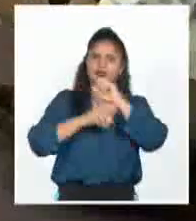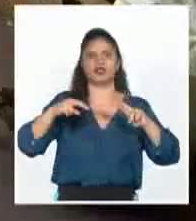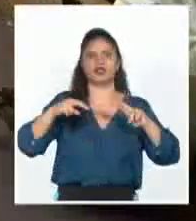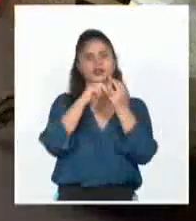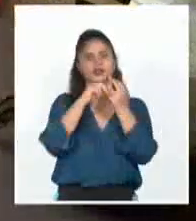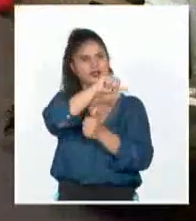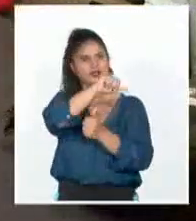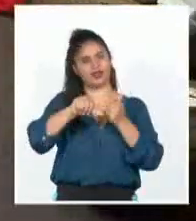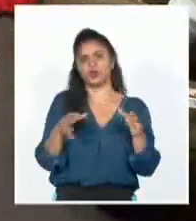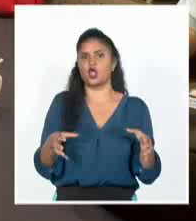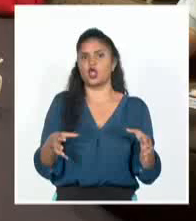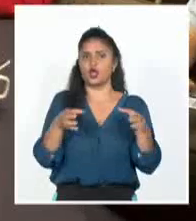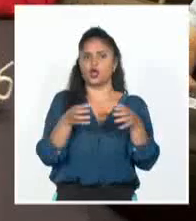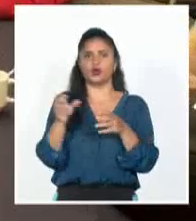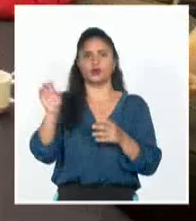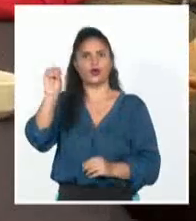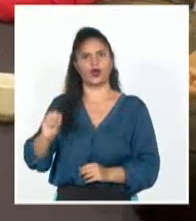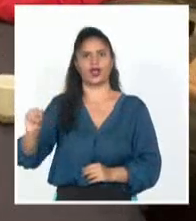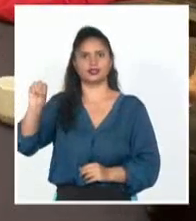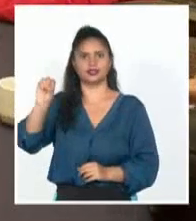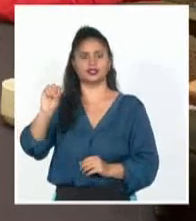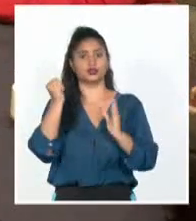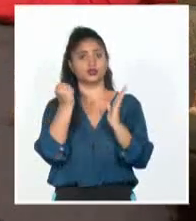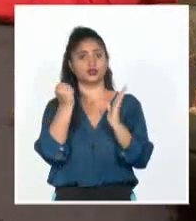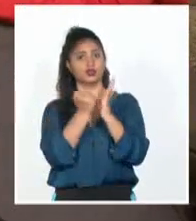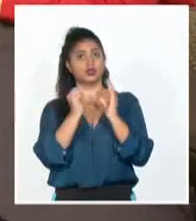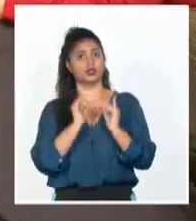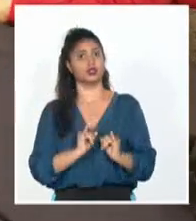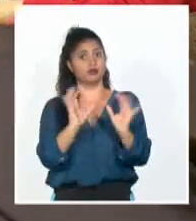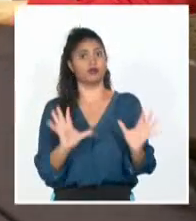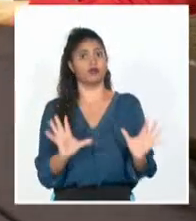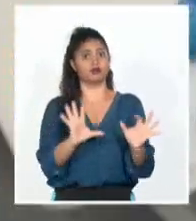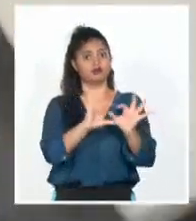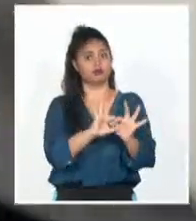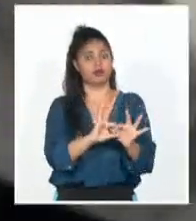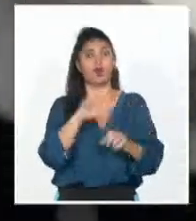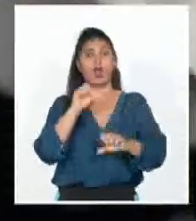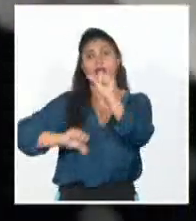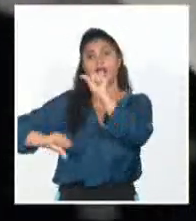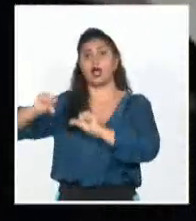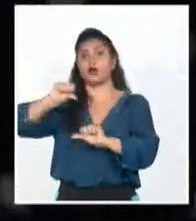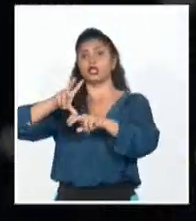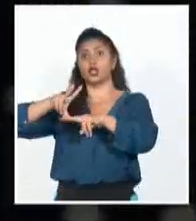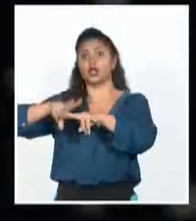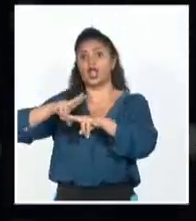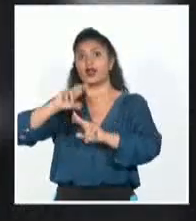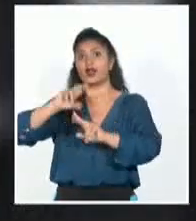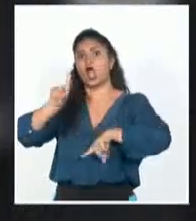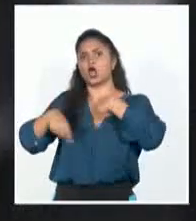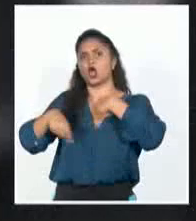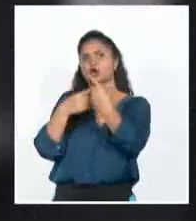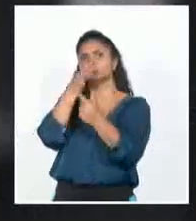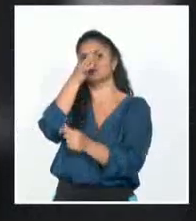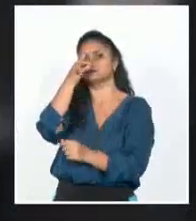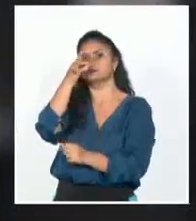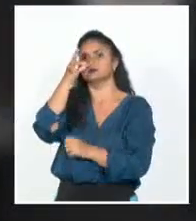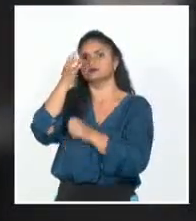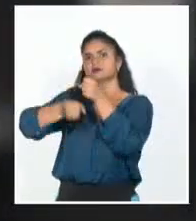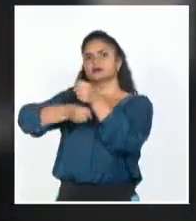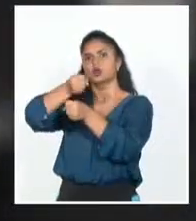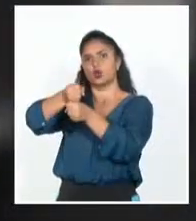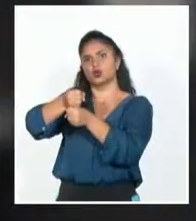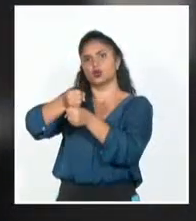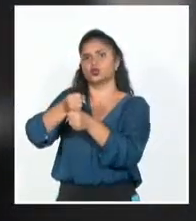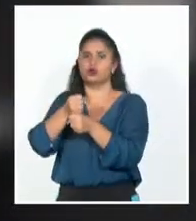comité organizador de los Juegos estableció además un estrecho vínculo con el Laboratorio Antidoping de La Habana, acreditado por la Agencia Mundial Antidopaje, para hacer